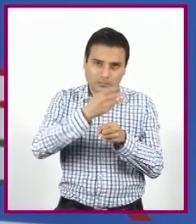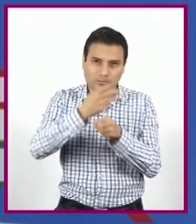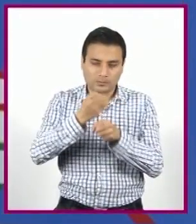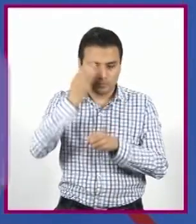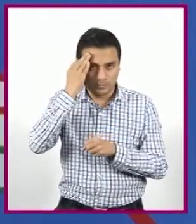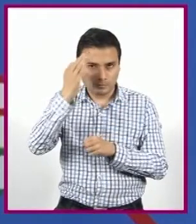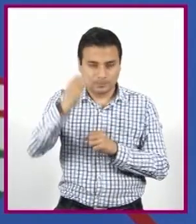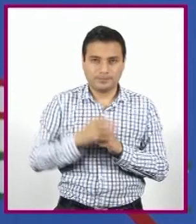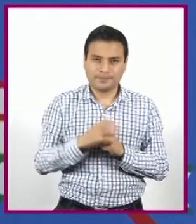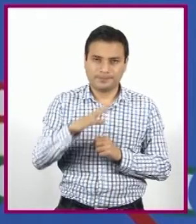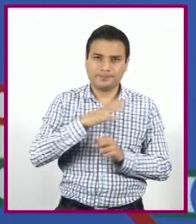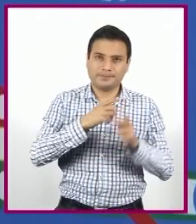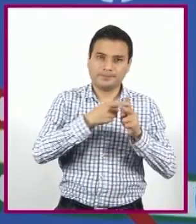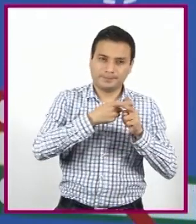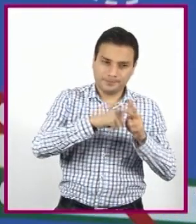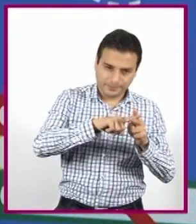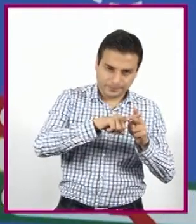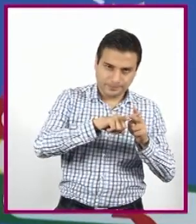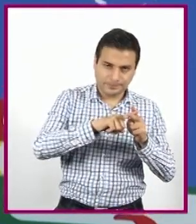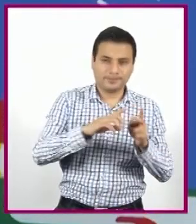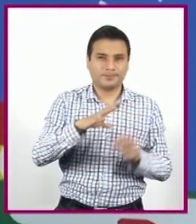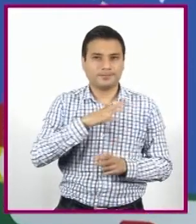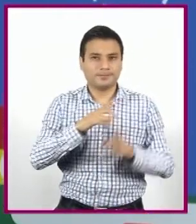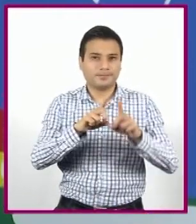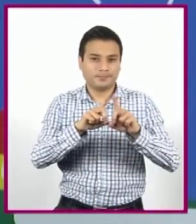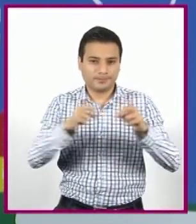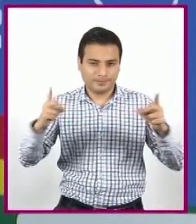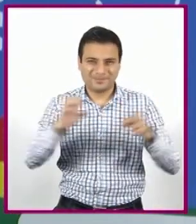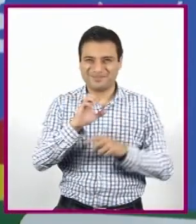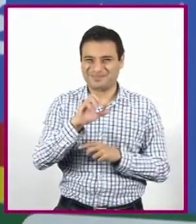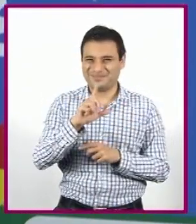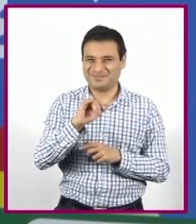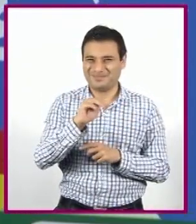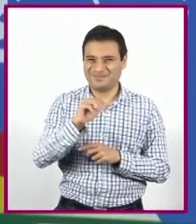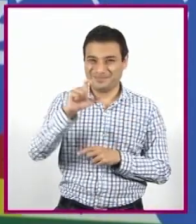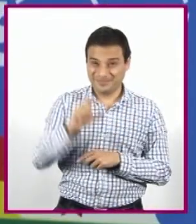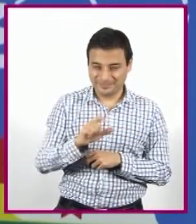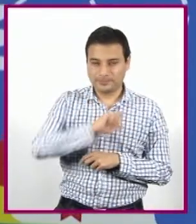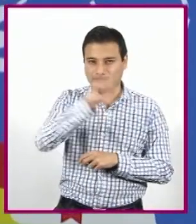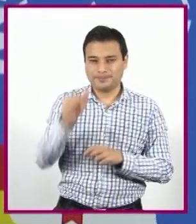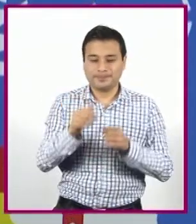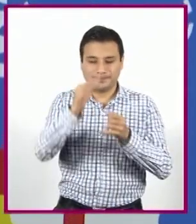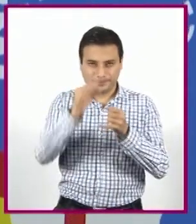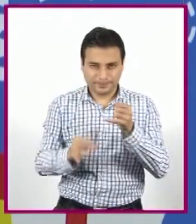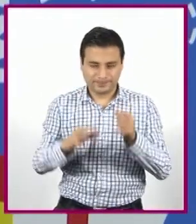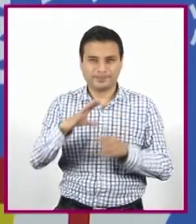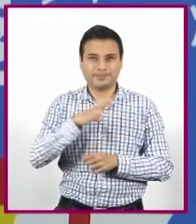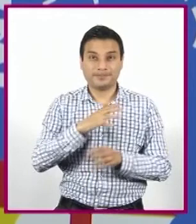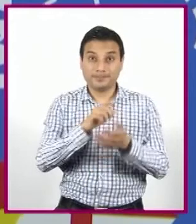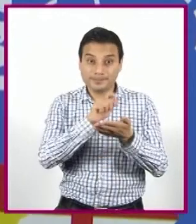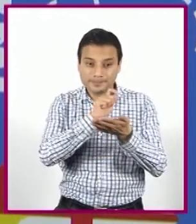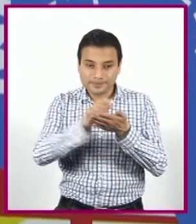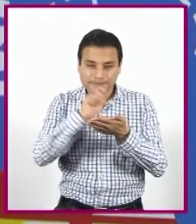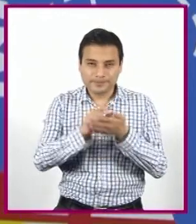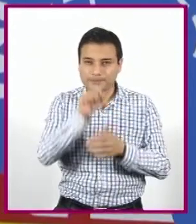un inicio, un desarrollo en el que se incluye el clímax y también un final, sino que el texto además cuenta con una serie